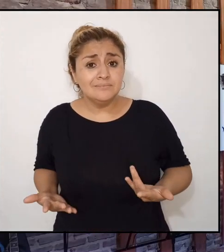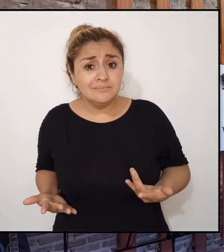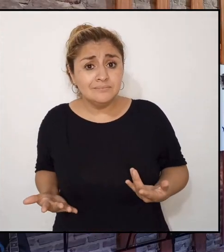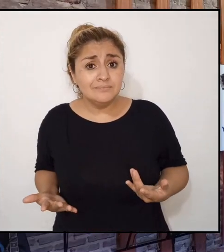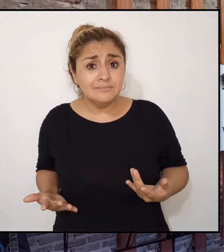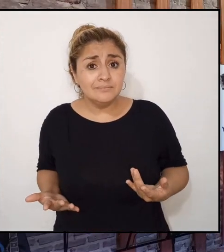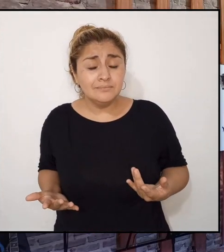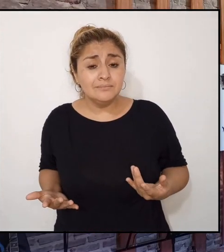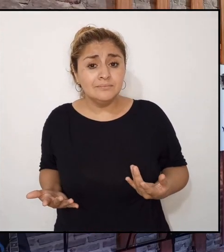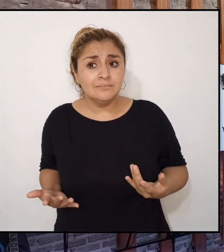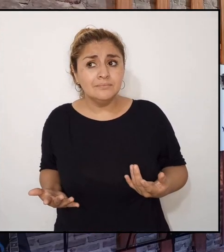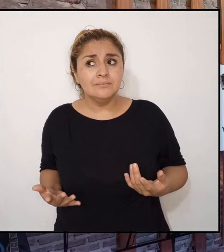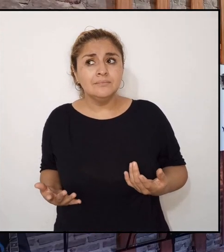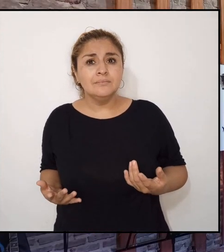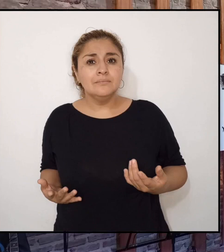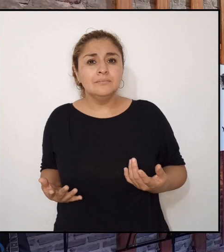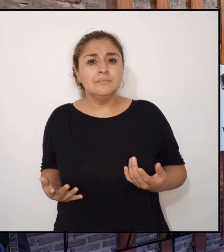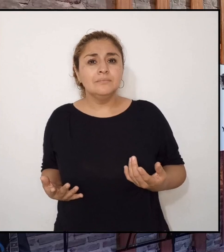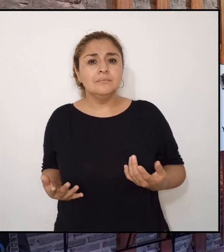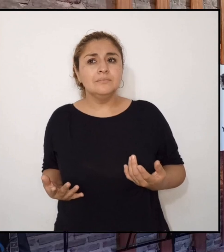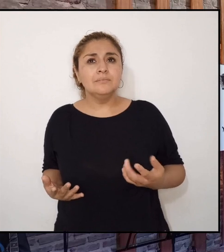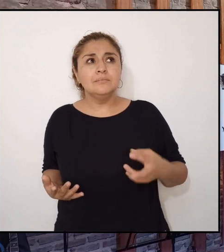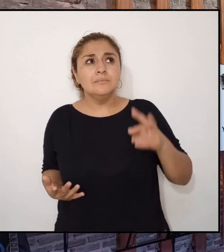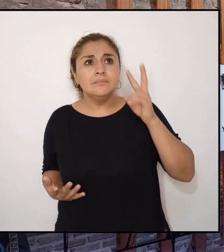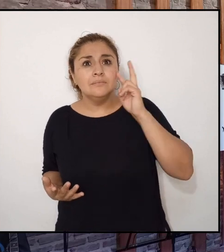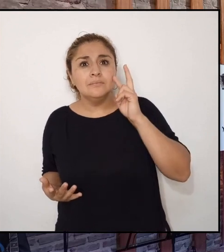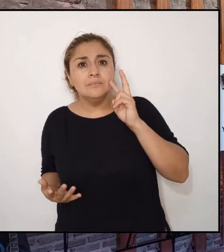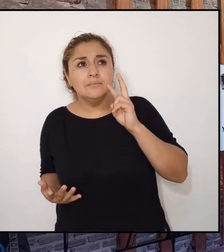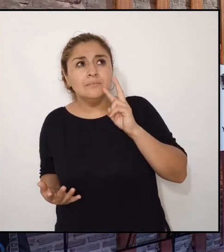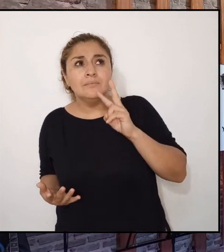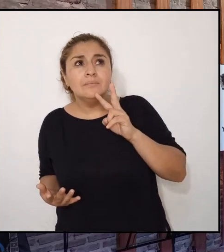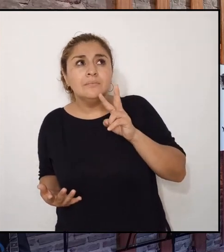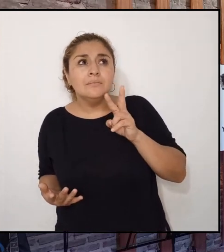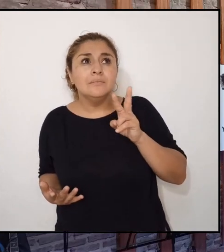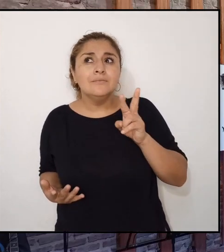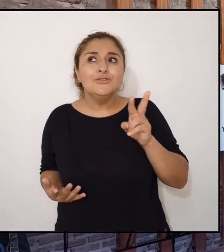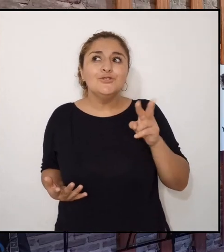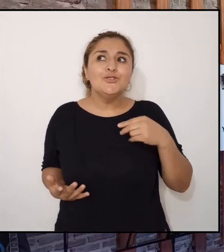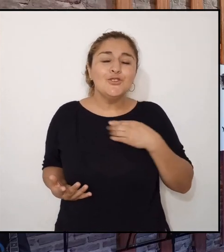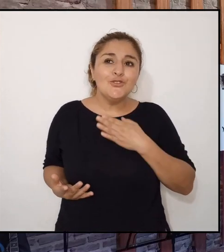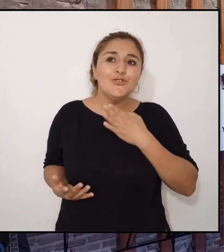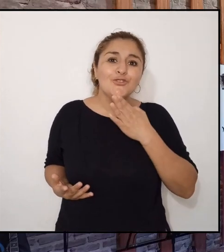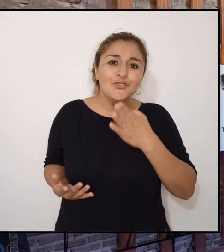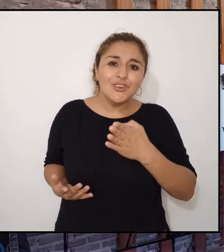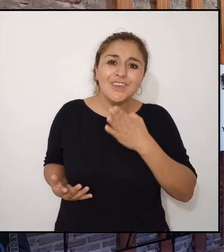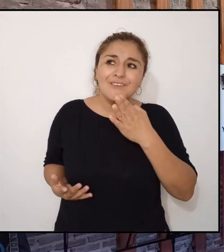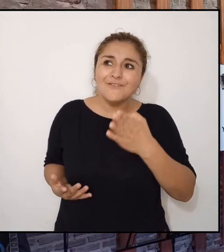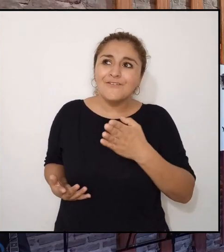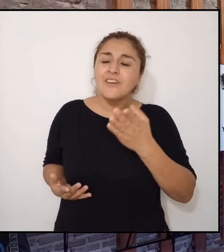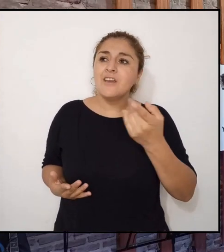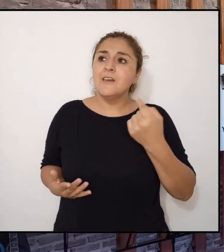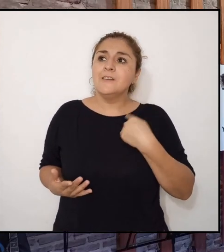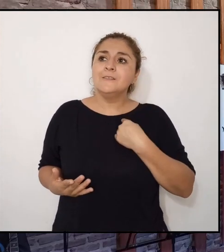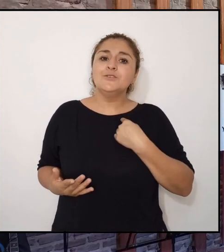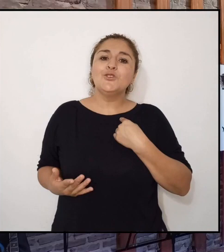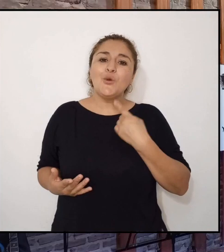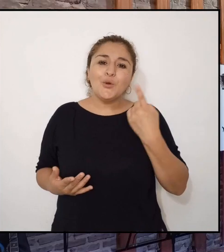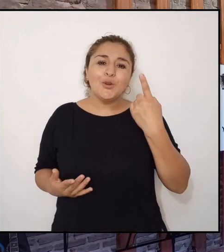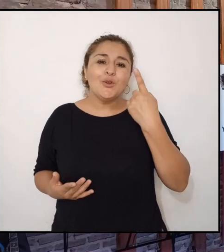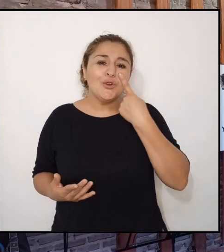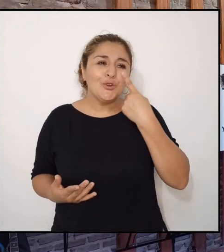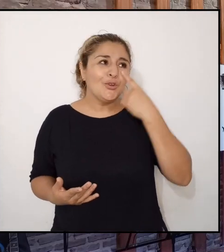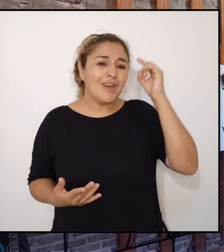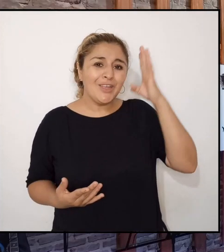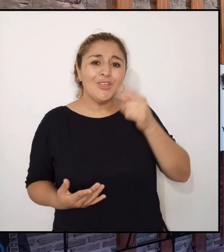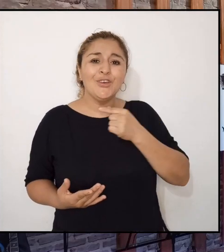dije, tenés que leer la Biblia, empecé a buscar a Dios. Yo empecé a leer la Biblia, empecé a buscar a Dios. Mi primera Biblia anda por ahí todavía. No sabes todas las escrituras que tengo por todos